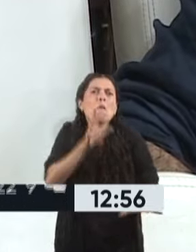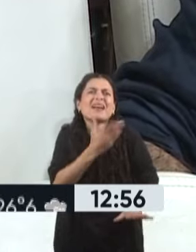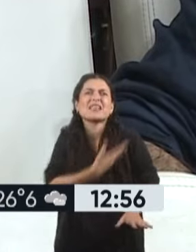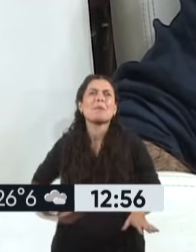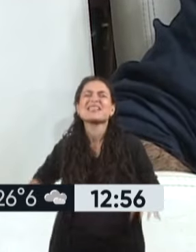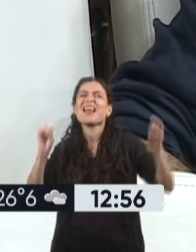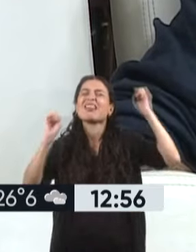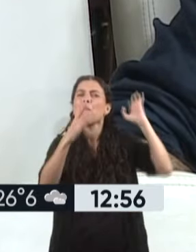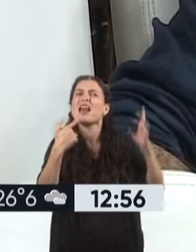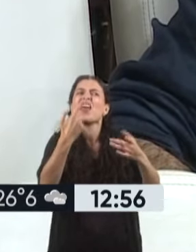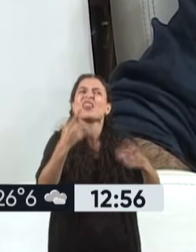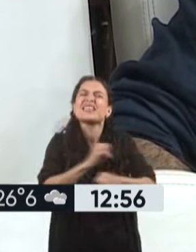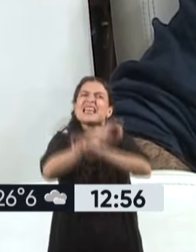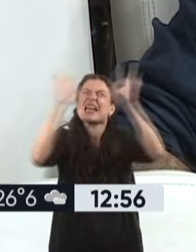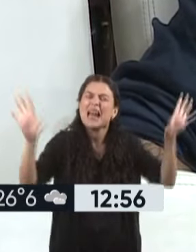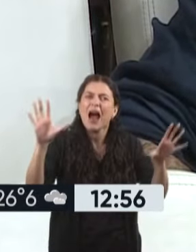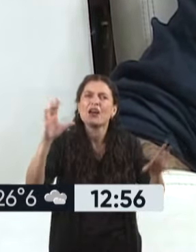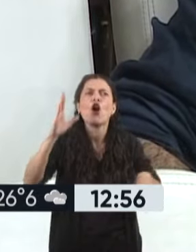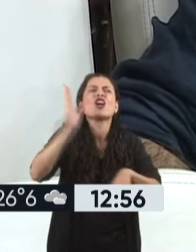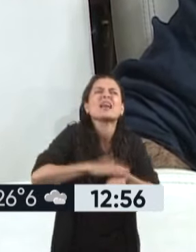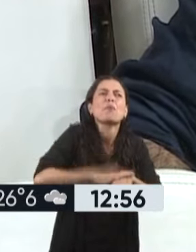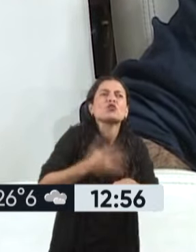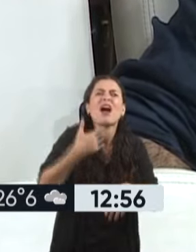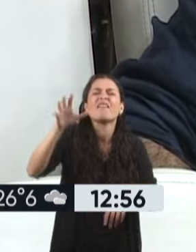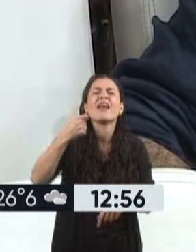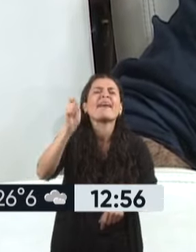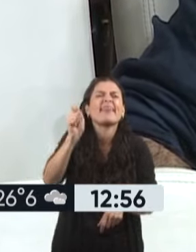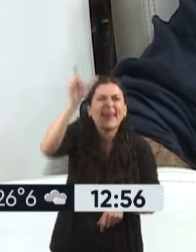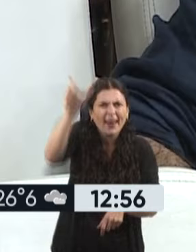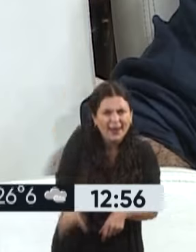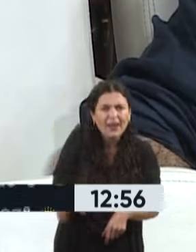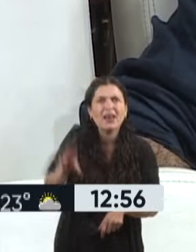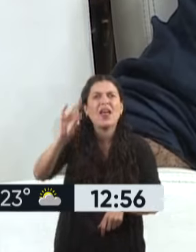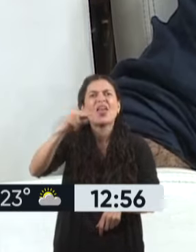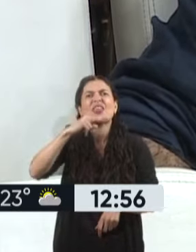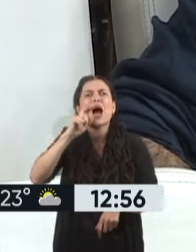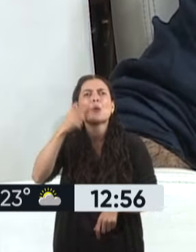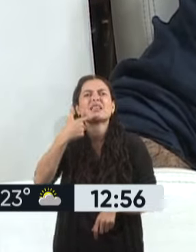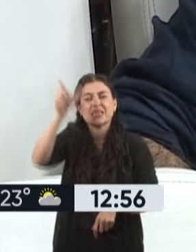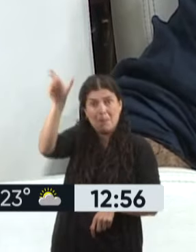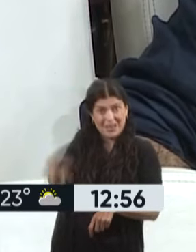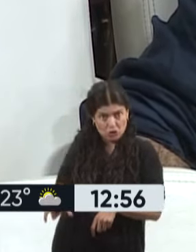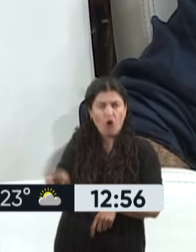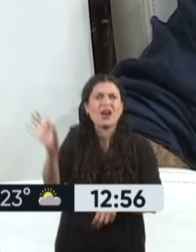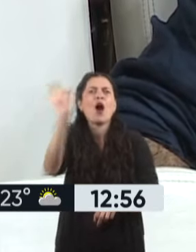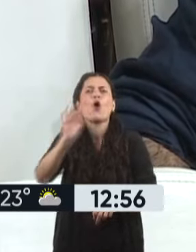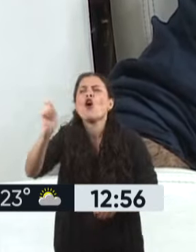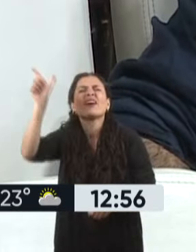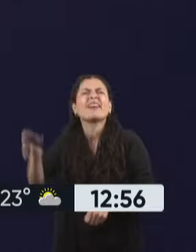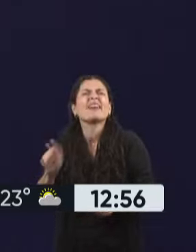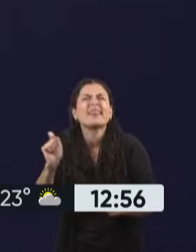quién les trajo a Davis, Novelli. Novelli tiene un trato ya de hace años, pero... No,